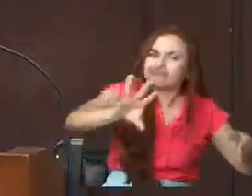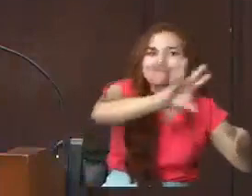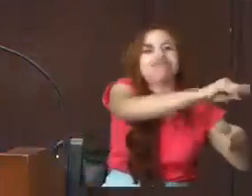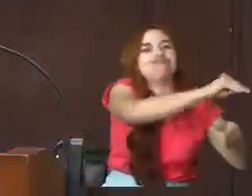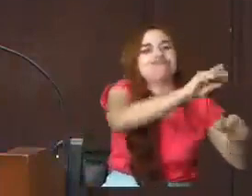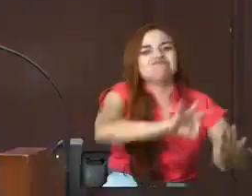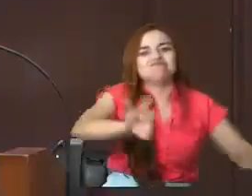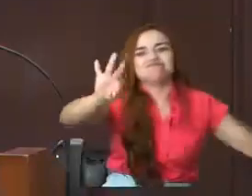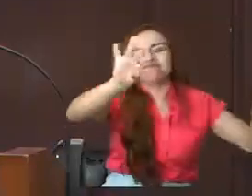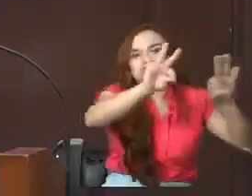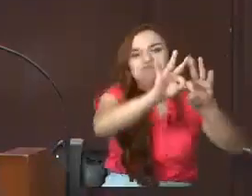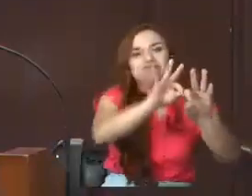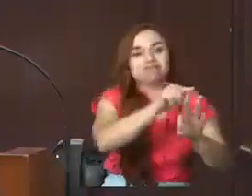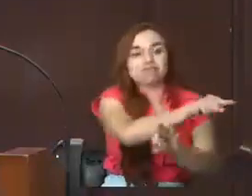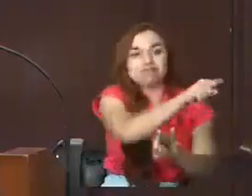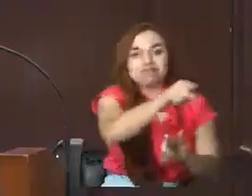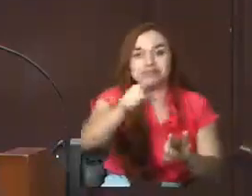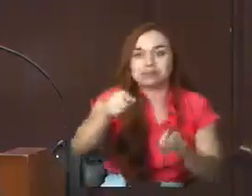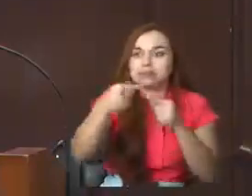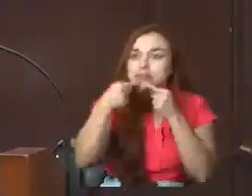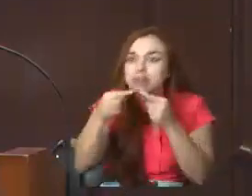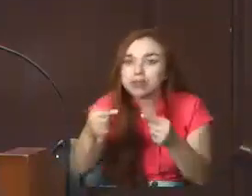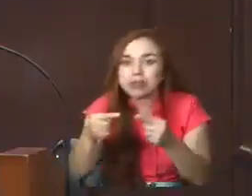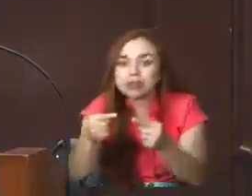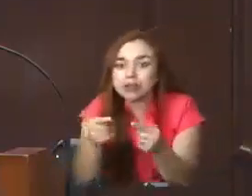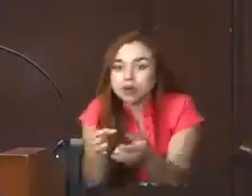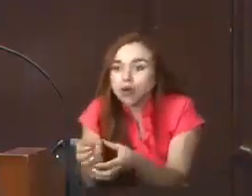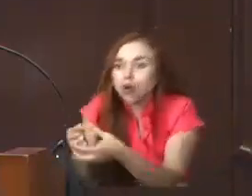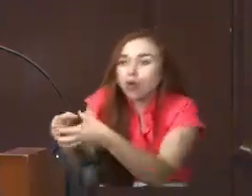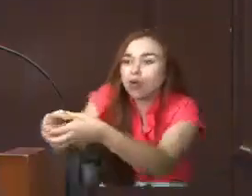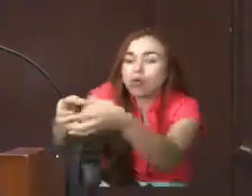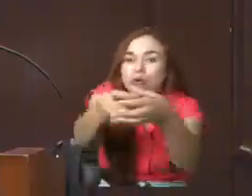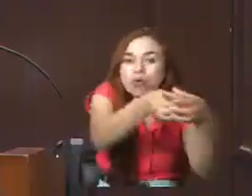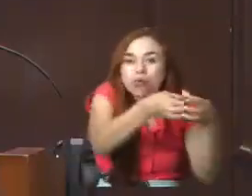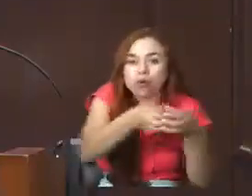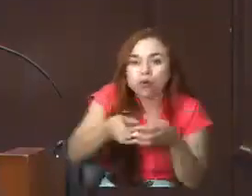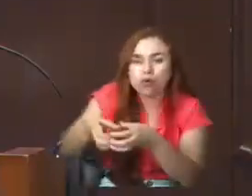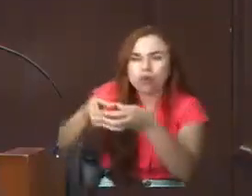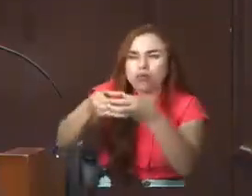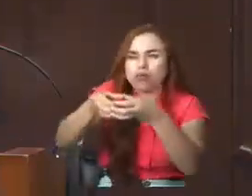panameña que esté a favor. Ni una sola.